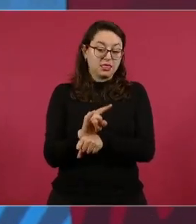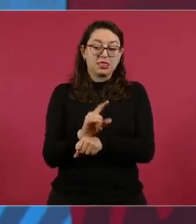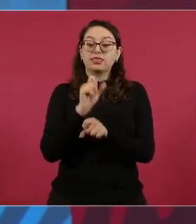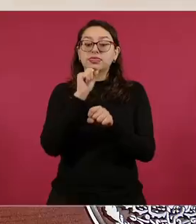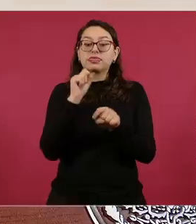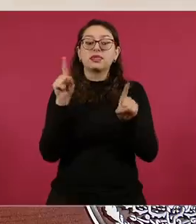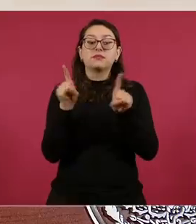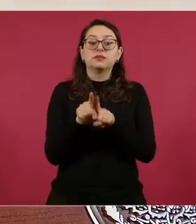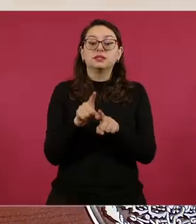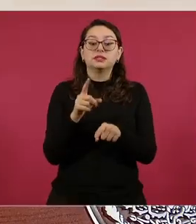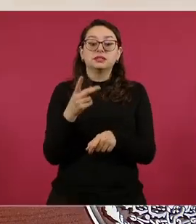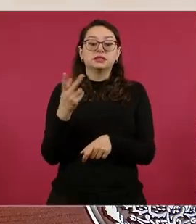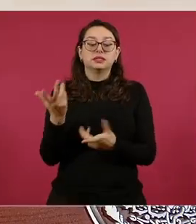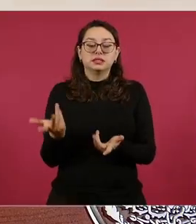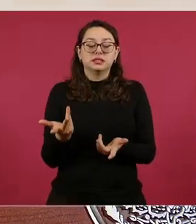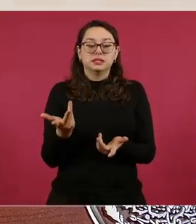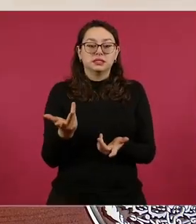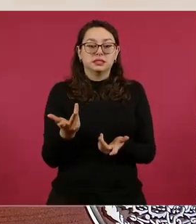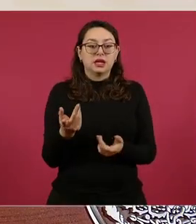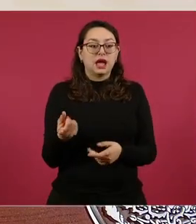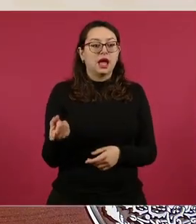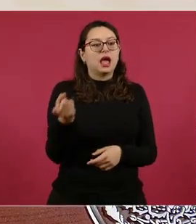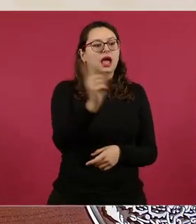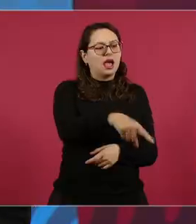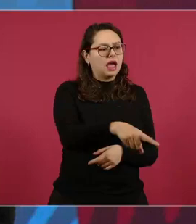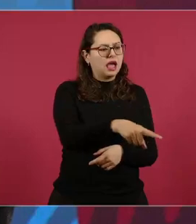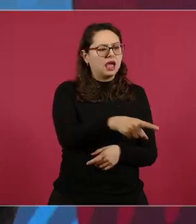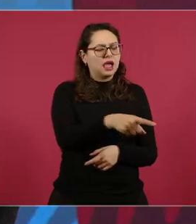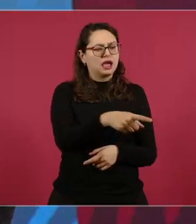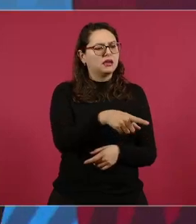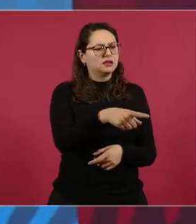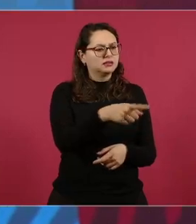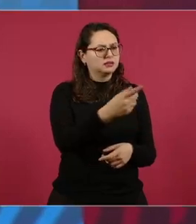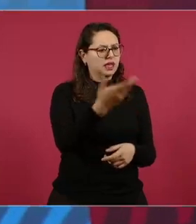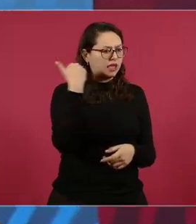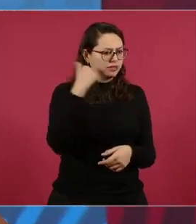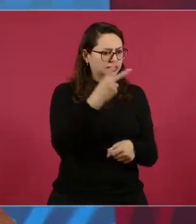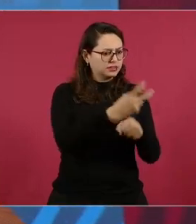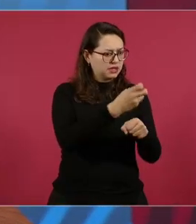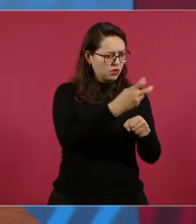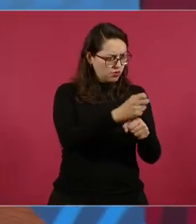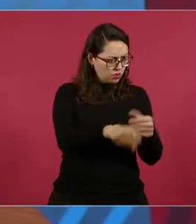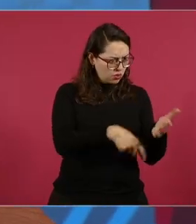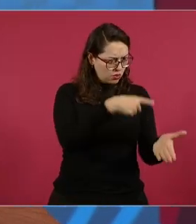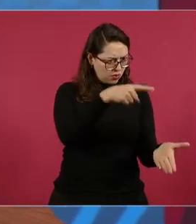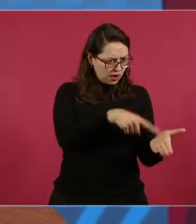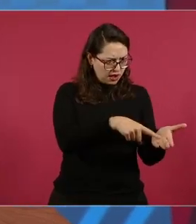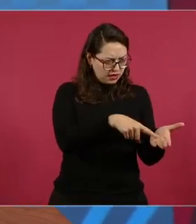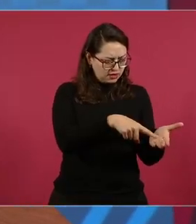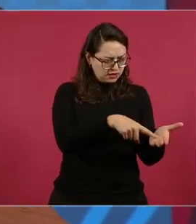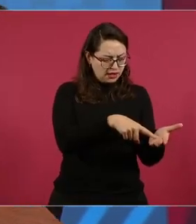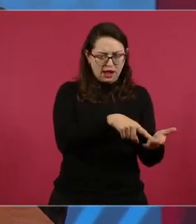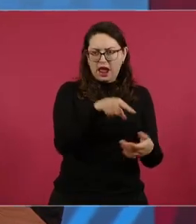casualmente el segundo lugar en Banamex fue al que le dieron Bancomer.